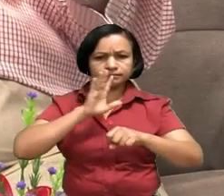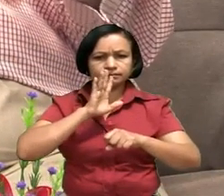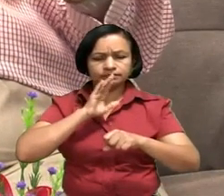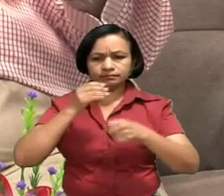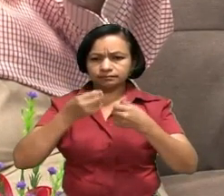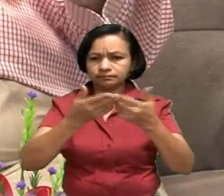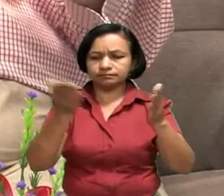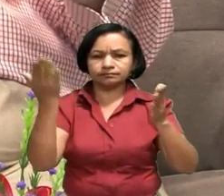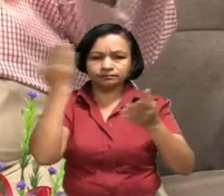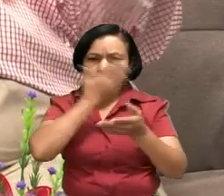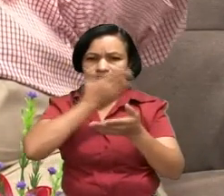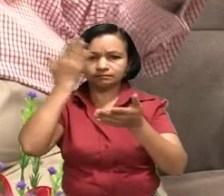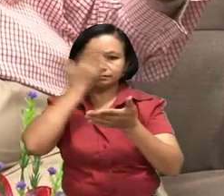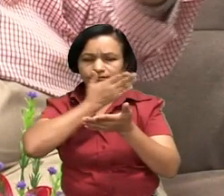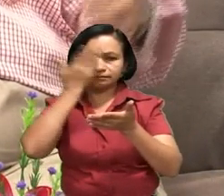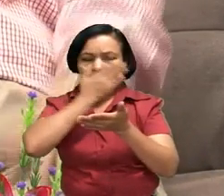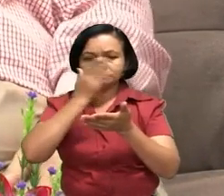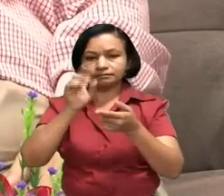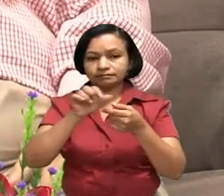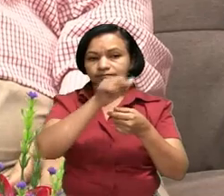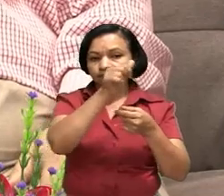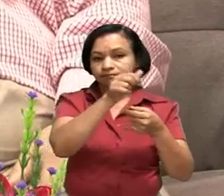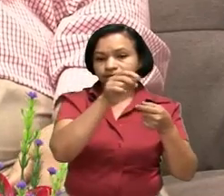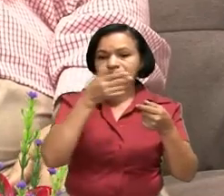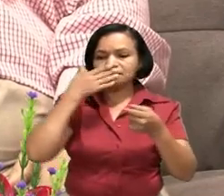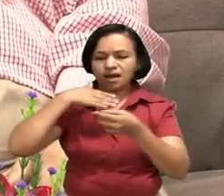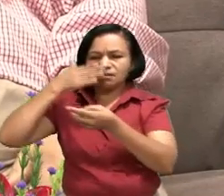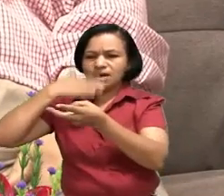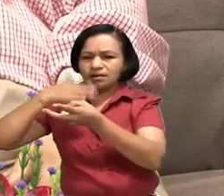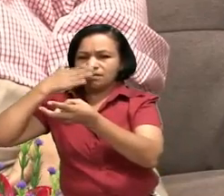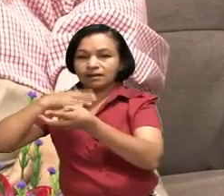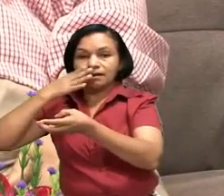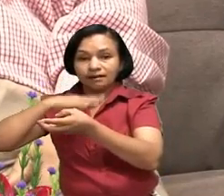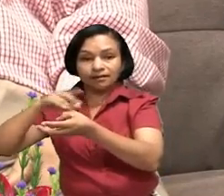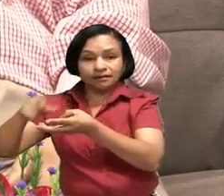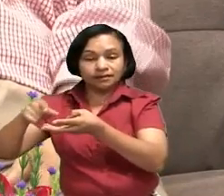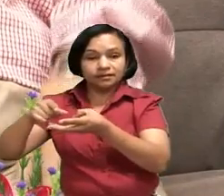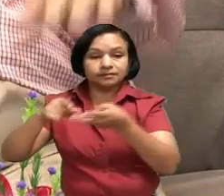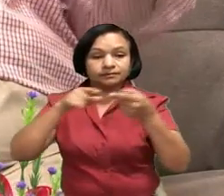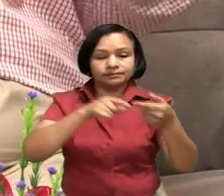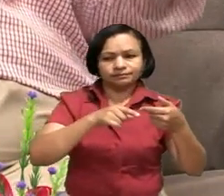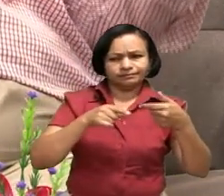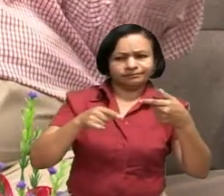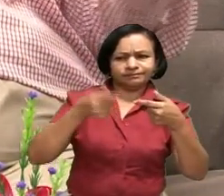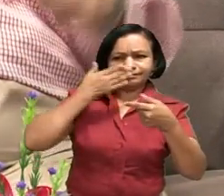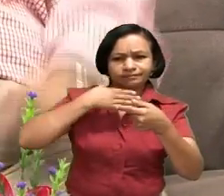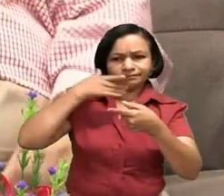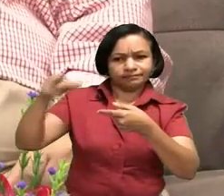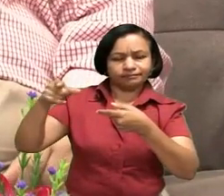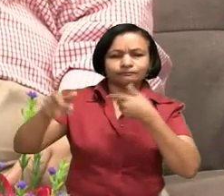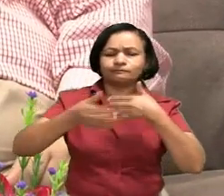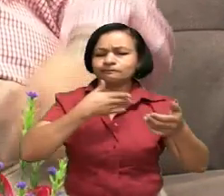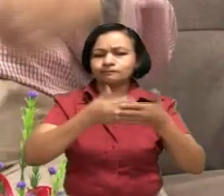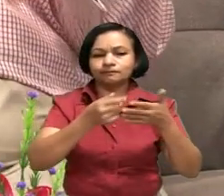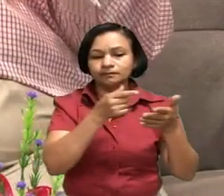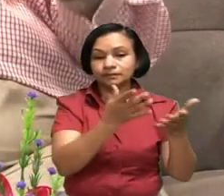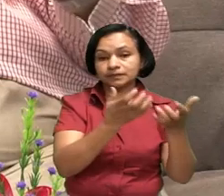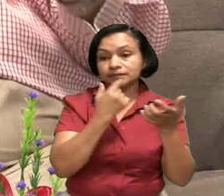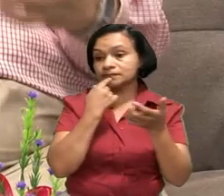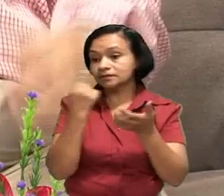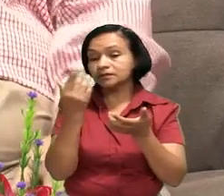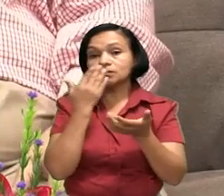lo negro habemos otros periodistas que sabiendo que hay gente que te dice lo negro queremos exponer lo blanco porque